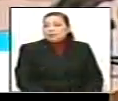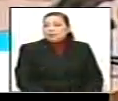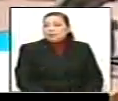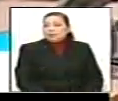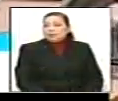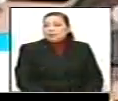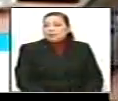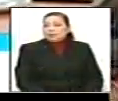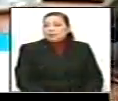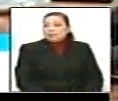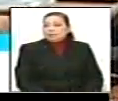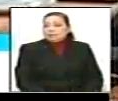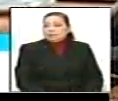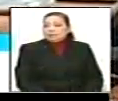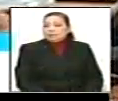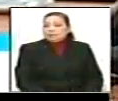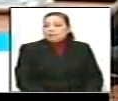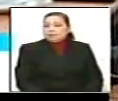la respuesta.